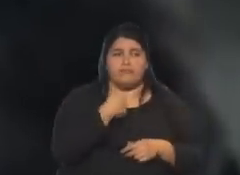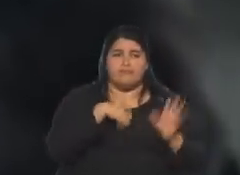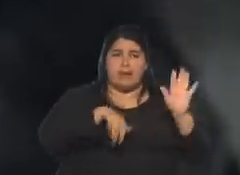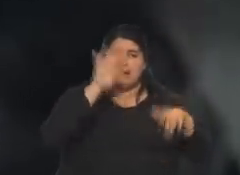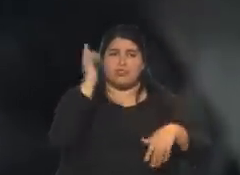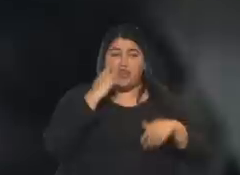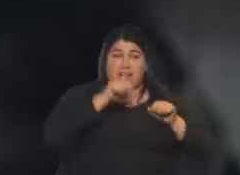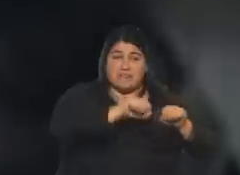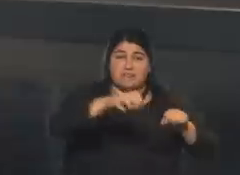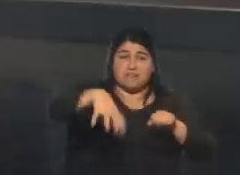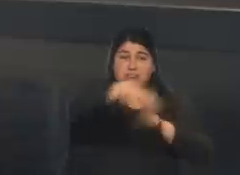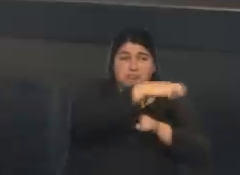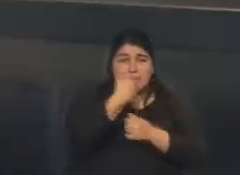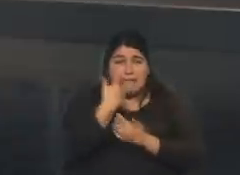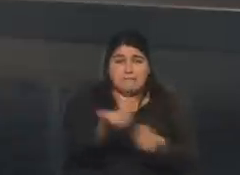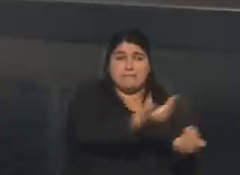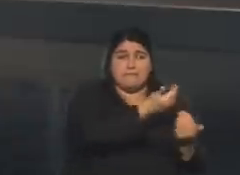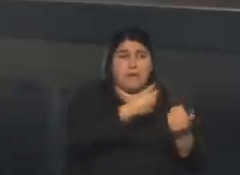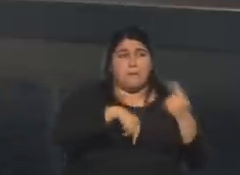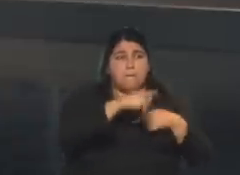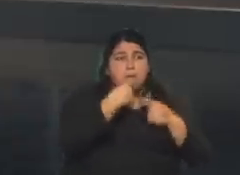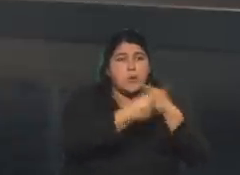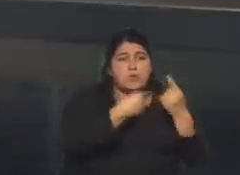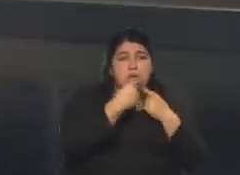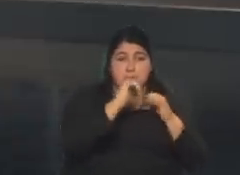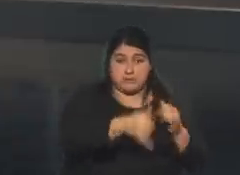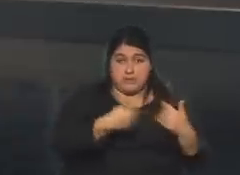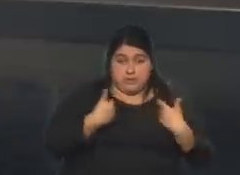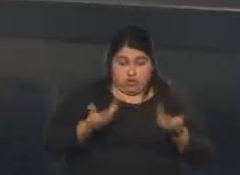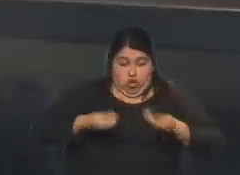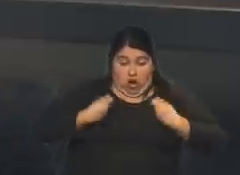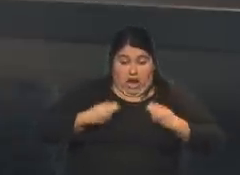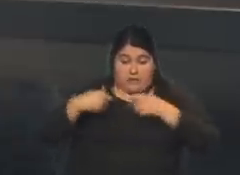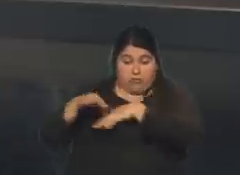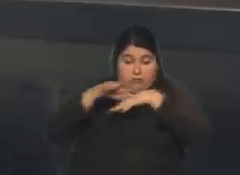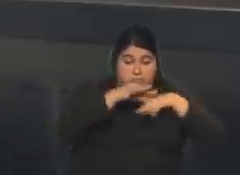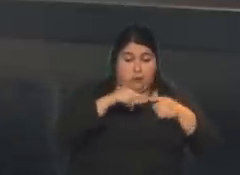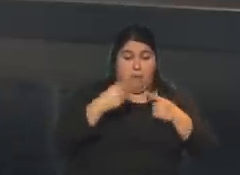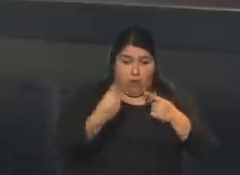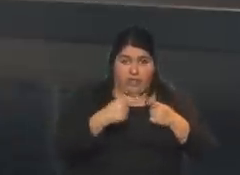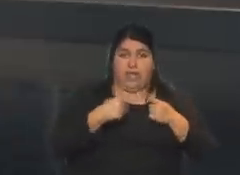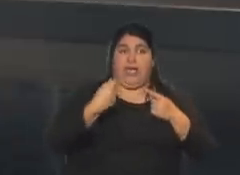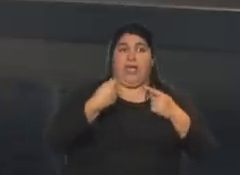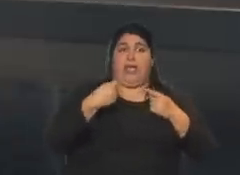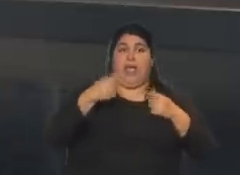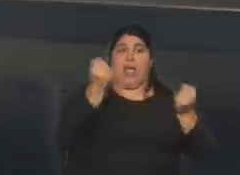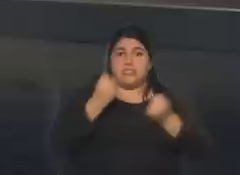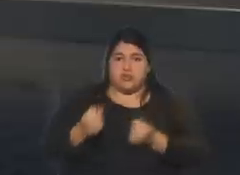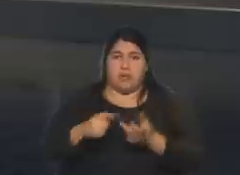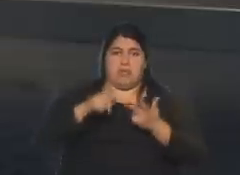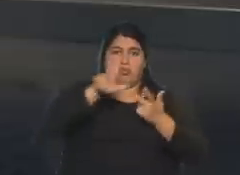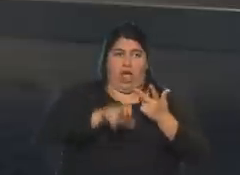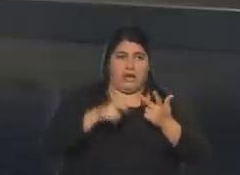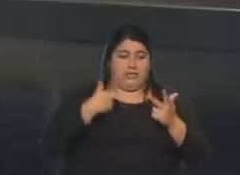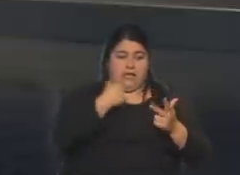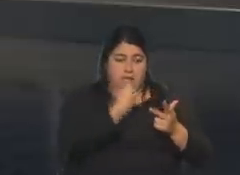relevamiento preguntándole a ellos también. Dicen, bueno, sí, yo tengo que trasladar costos porque me subió el alquiler, me subió el estacionamiento, el colegio de mis